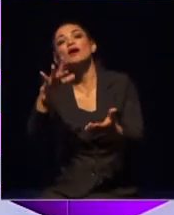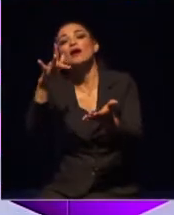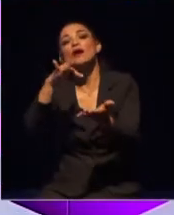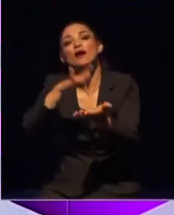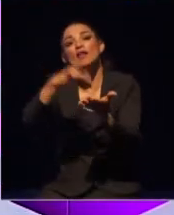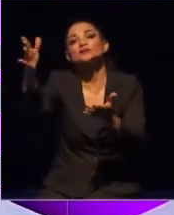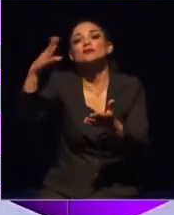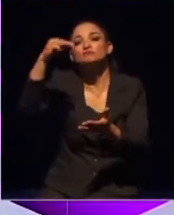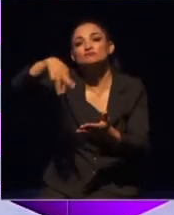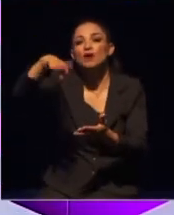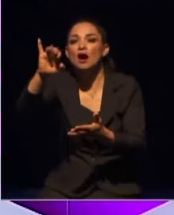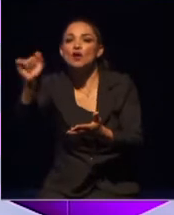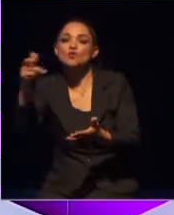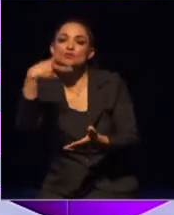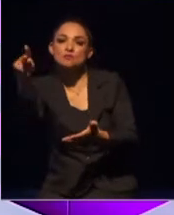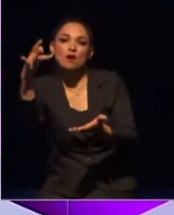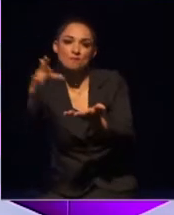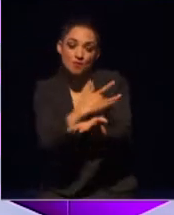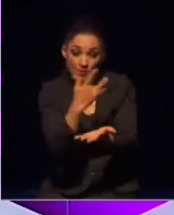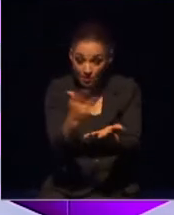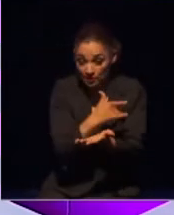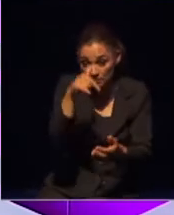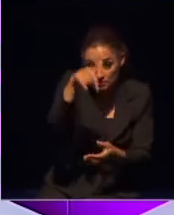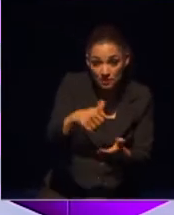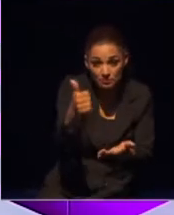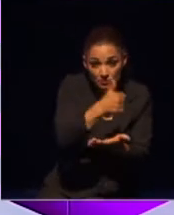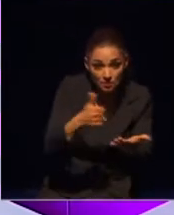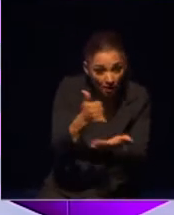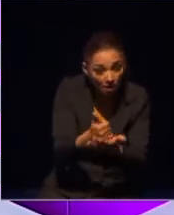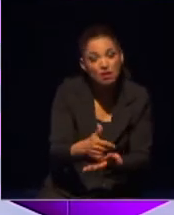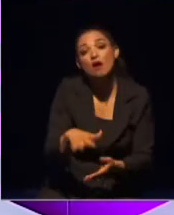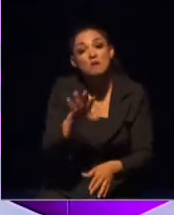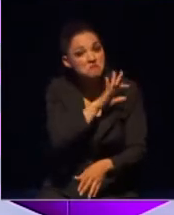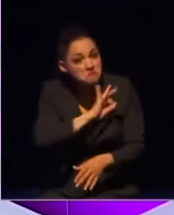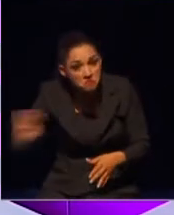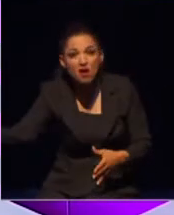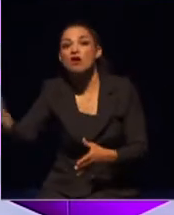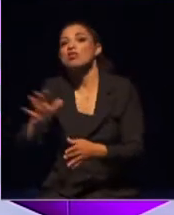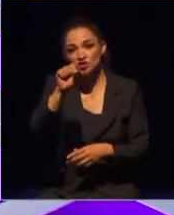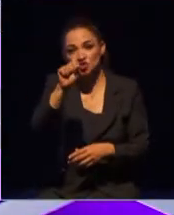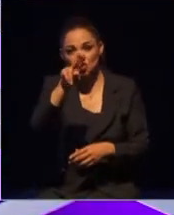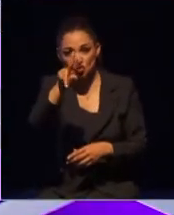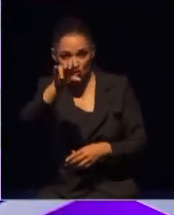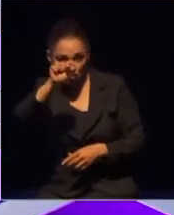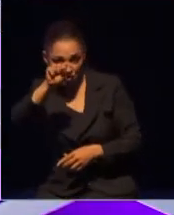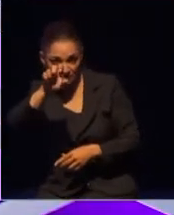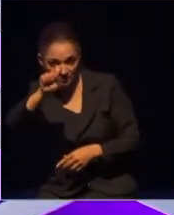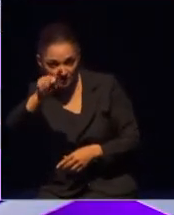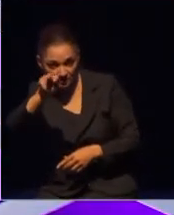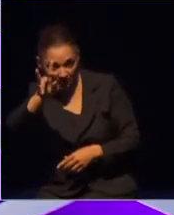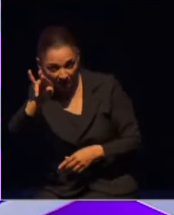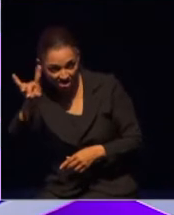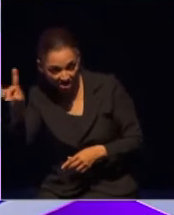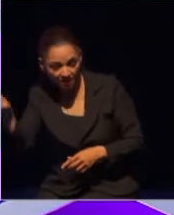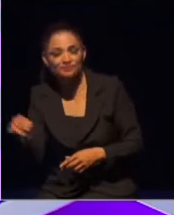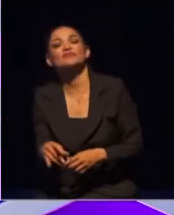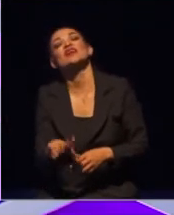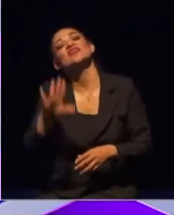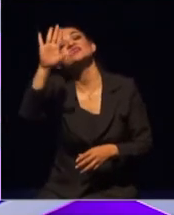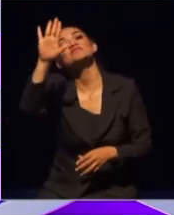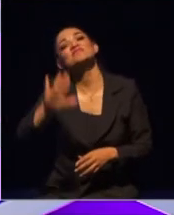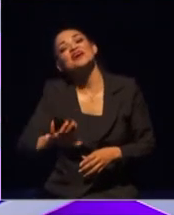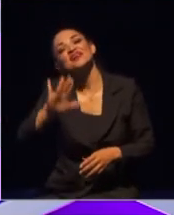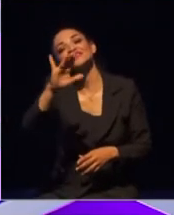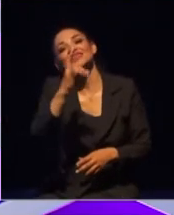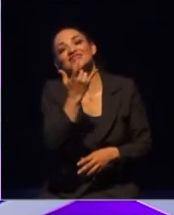objetivo es una ciudad con mayor inversión, capaz de generar más y mejores empleos. Parece que a Jesús le dijeron que no se